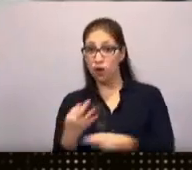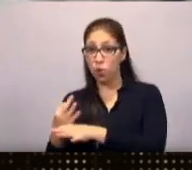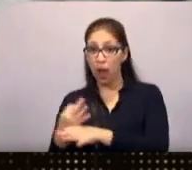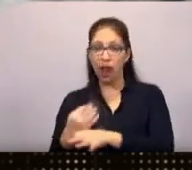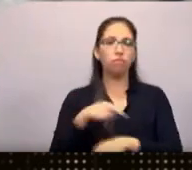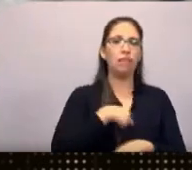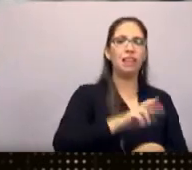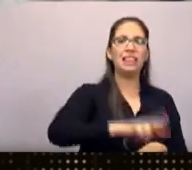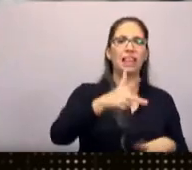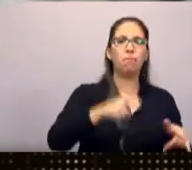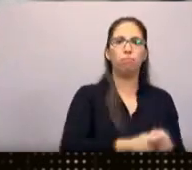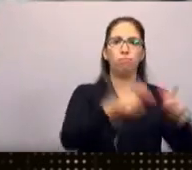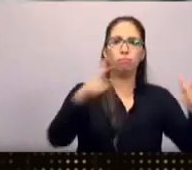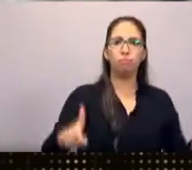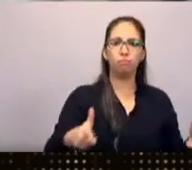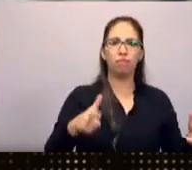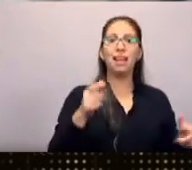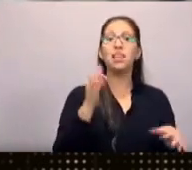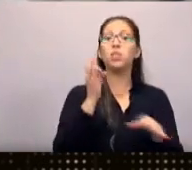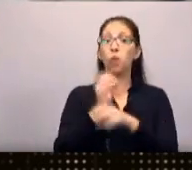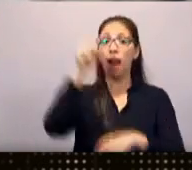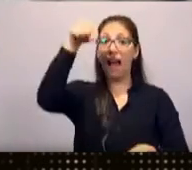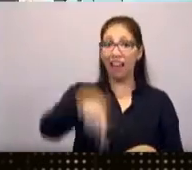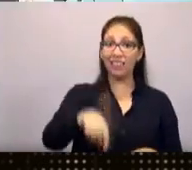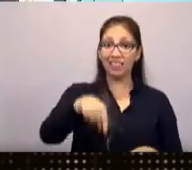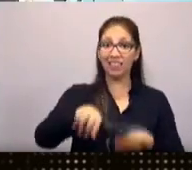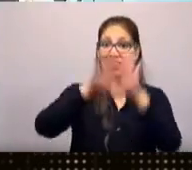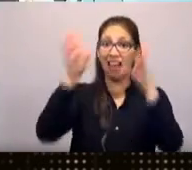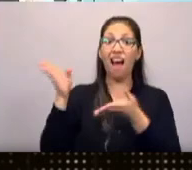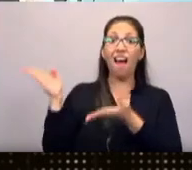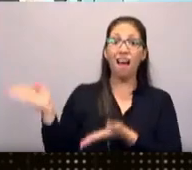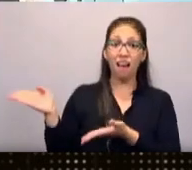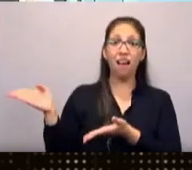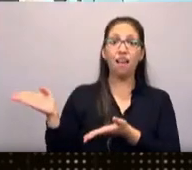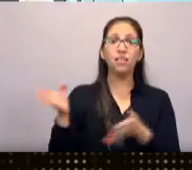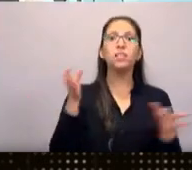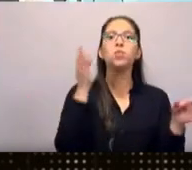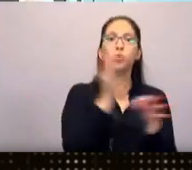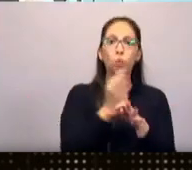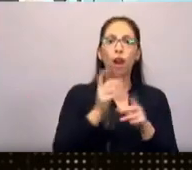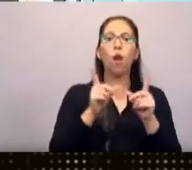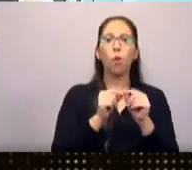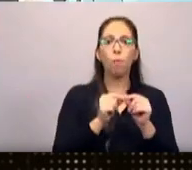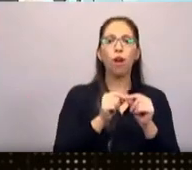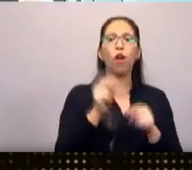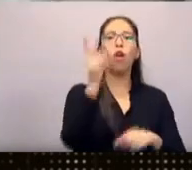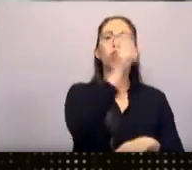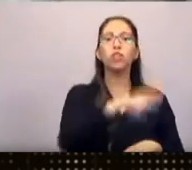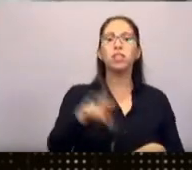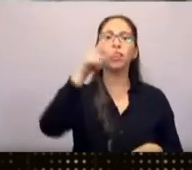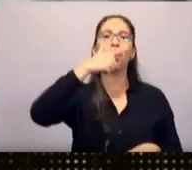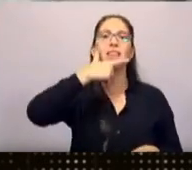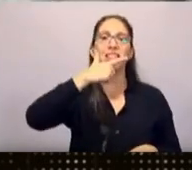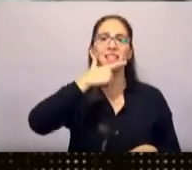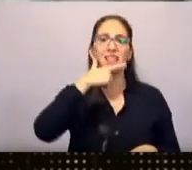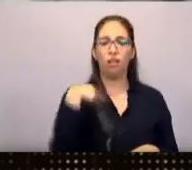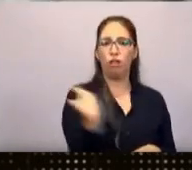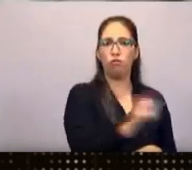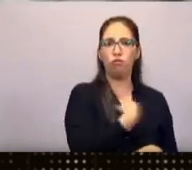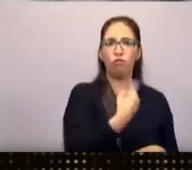escuelas y esta escuela hoy en la provincia de Buenos Aires es el edificio escolar número 217